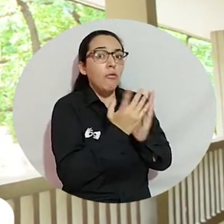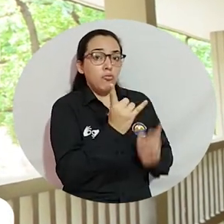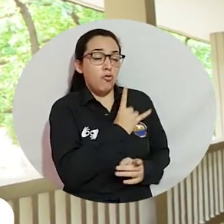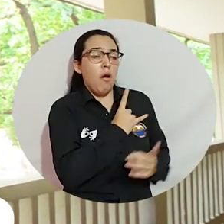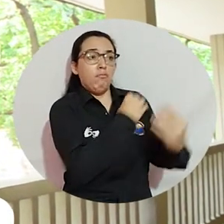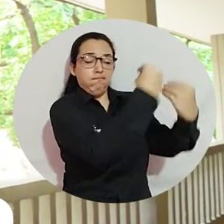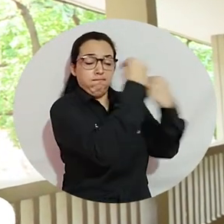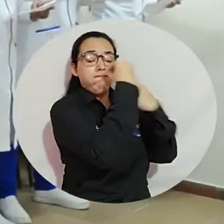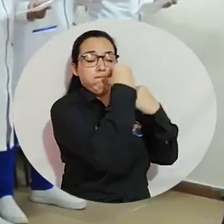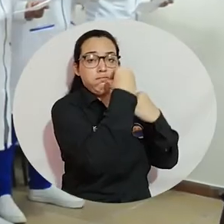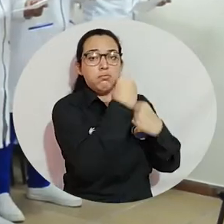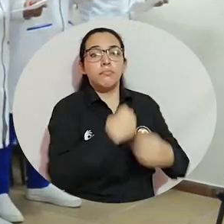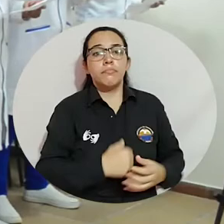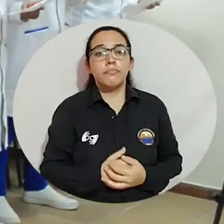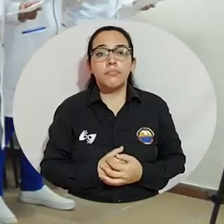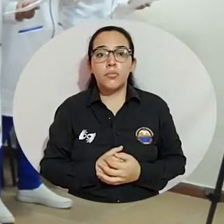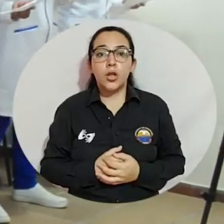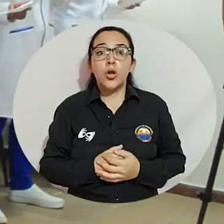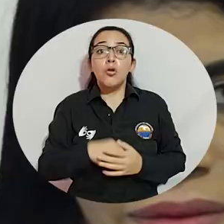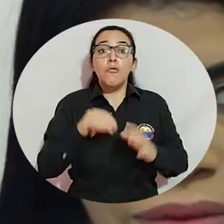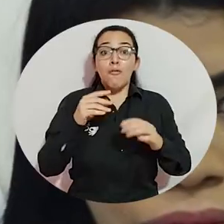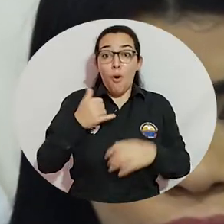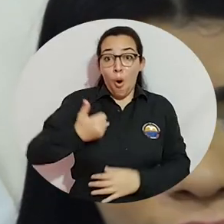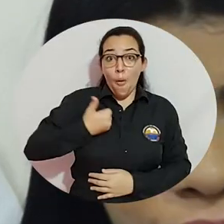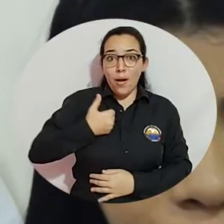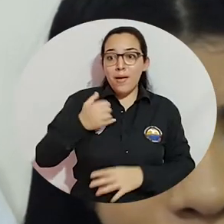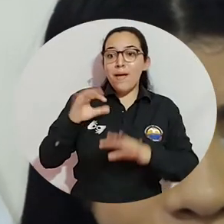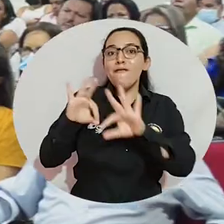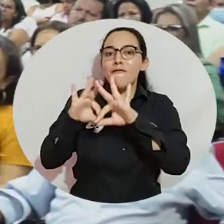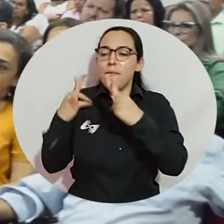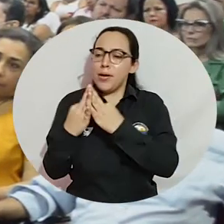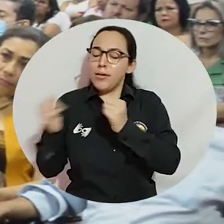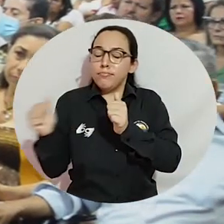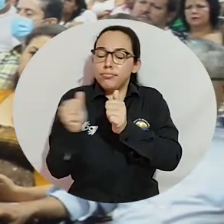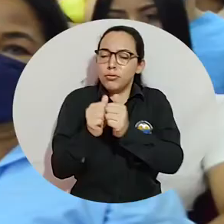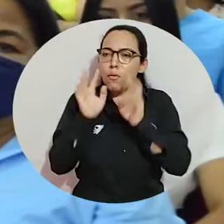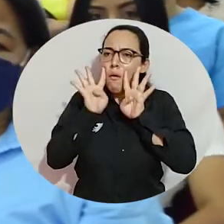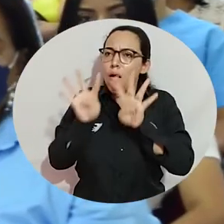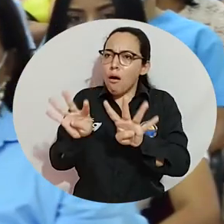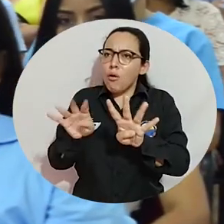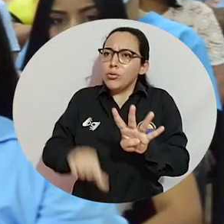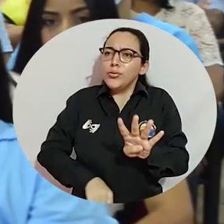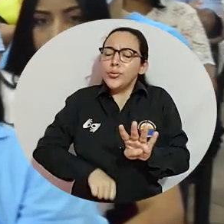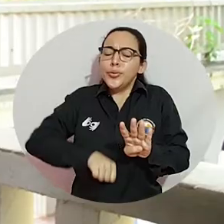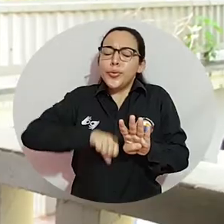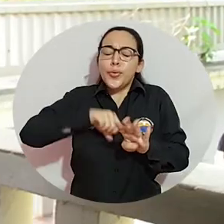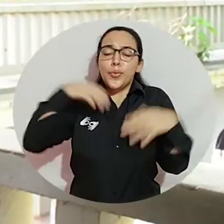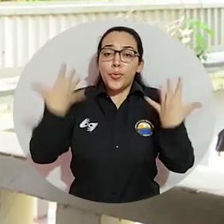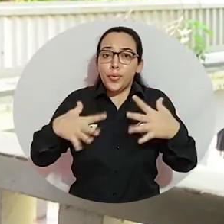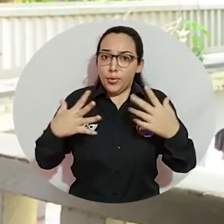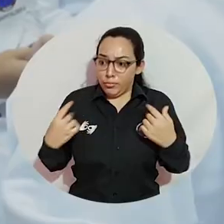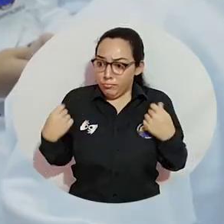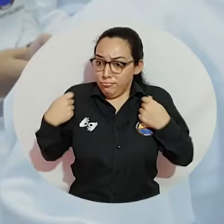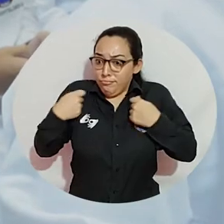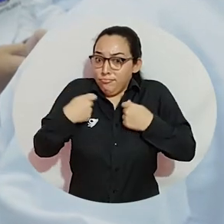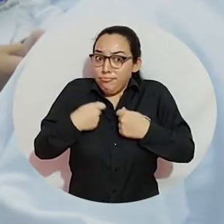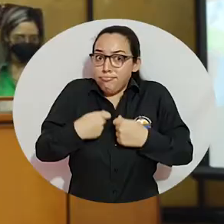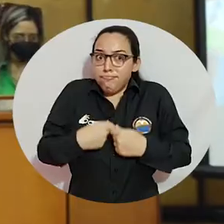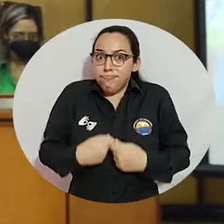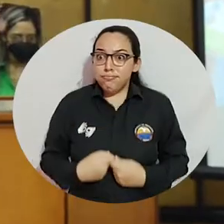ha hecho una gran labor con nosotros al acto asistieron los jóvenes con sus familias quienes con orgullo vieron como trascendieron al desempeño profesional